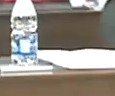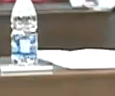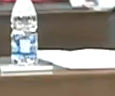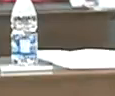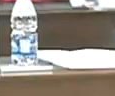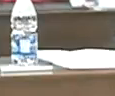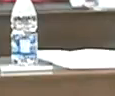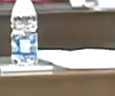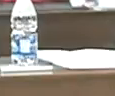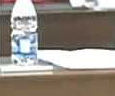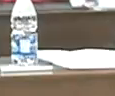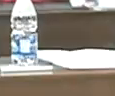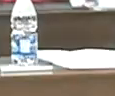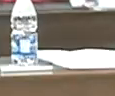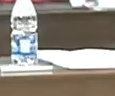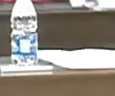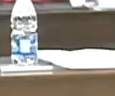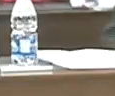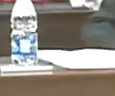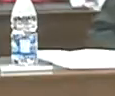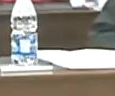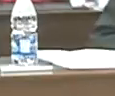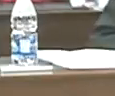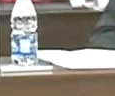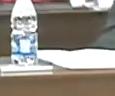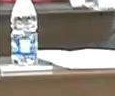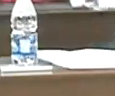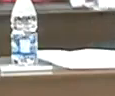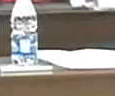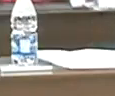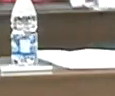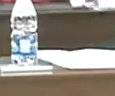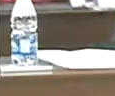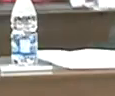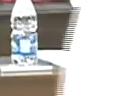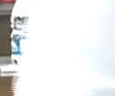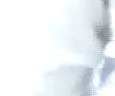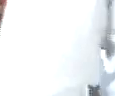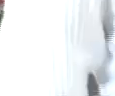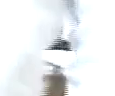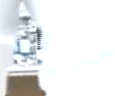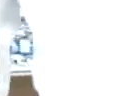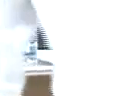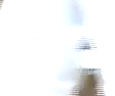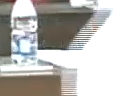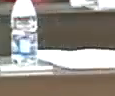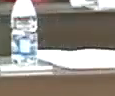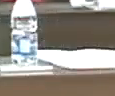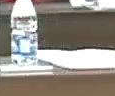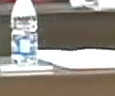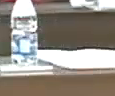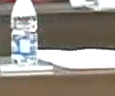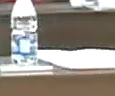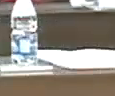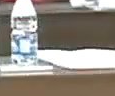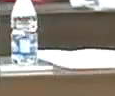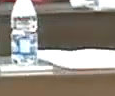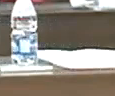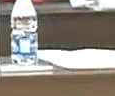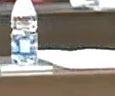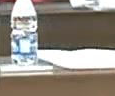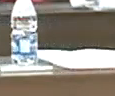Chávez quien nos da ese poder para organizarnos, y nos organizamos en Consejo de Pescadores y Pescadoras, acuicultoras